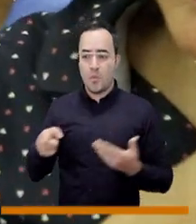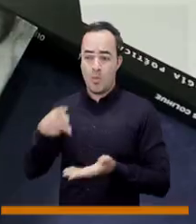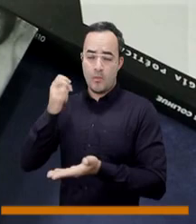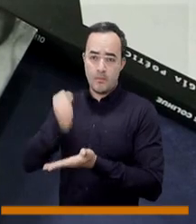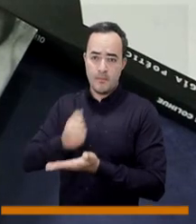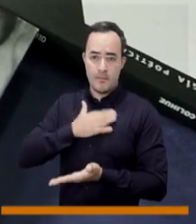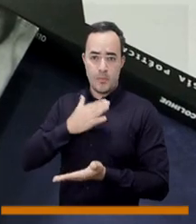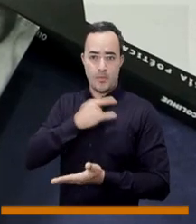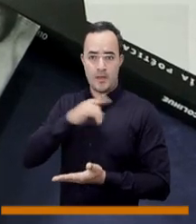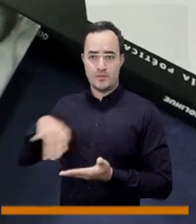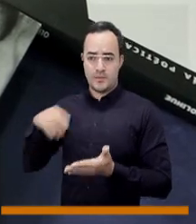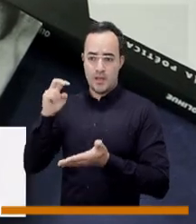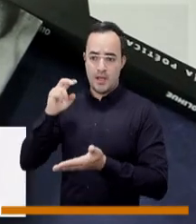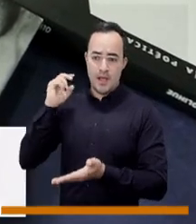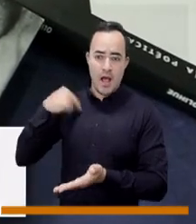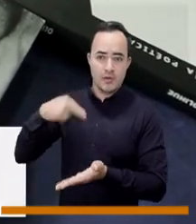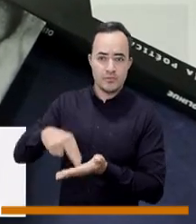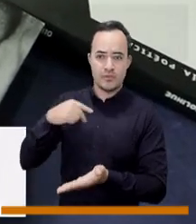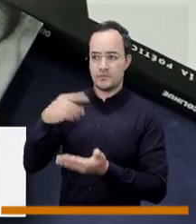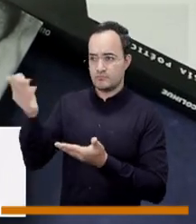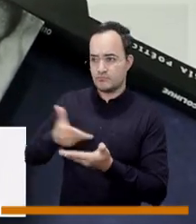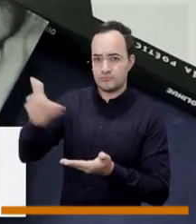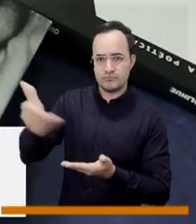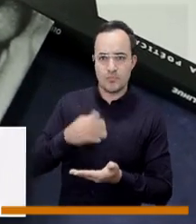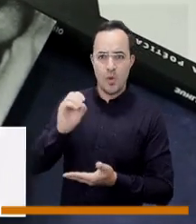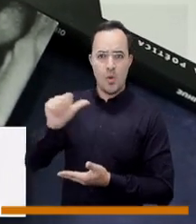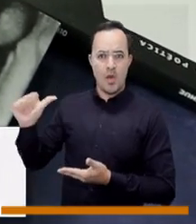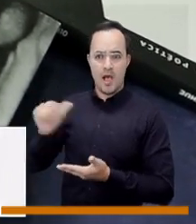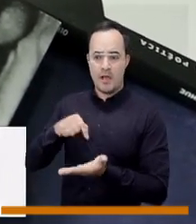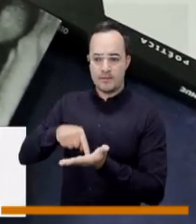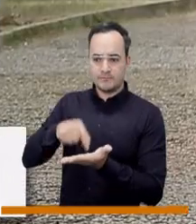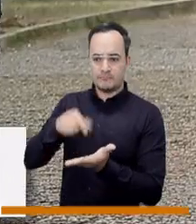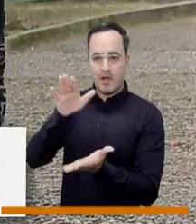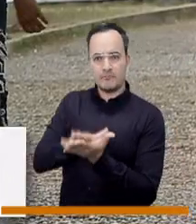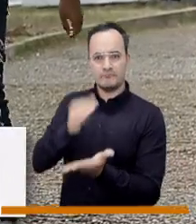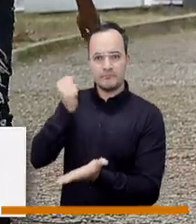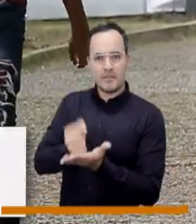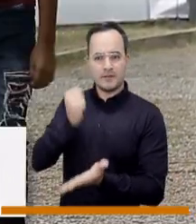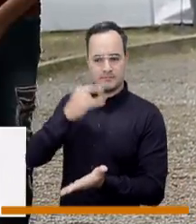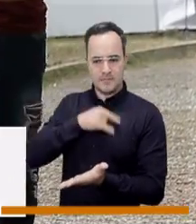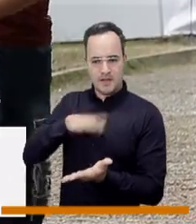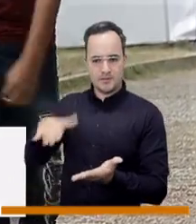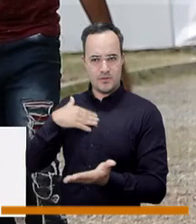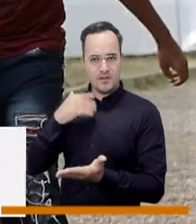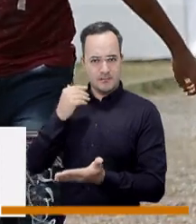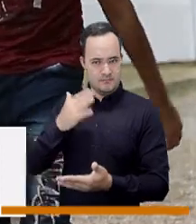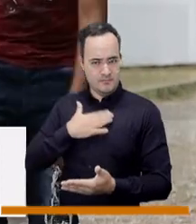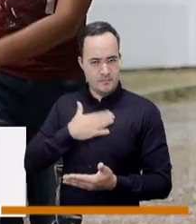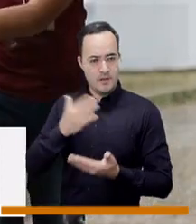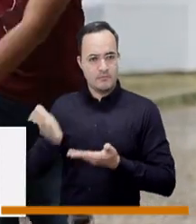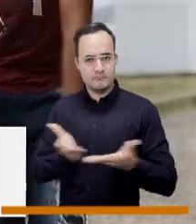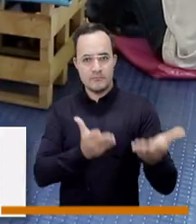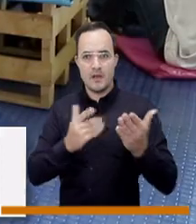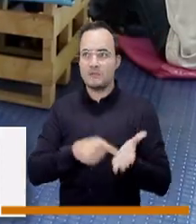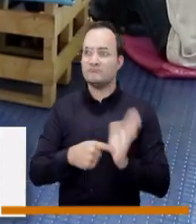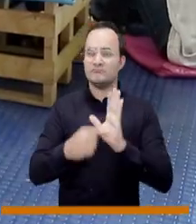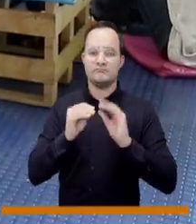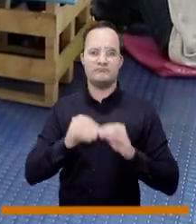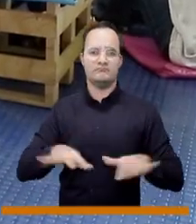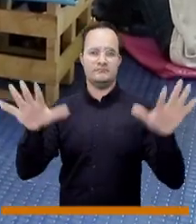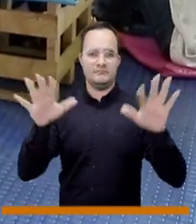de producción de nuestros libros de nuestros autores y autoras a nivel tanto de la universidad como de otras universidades del país